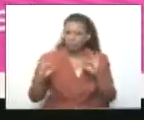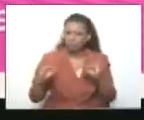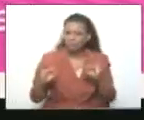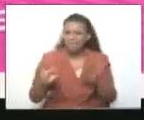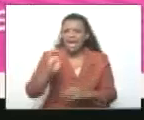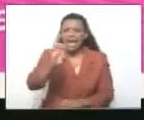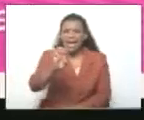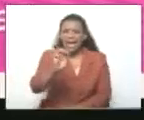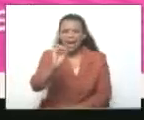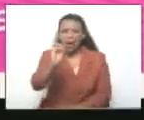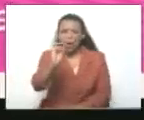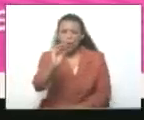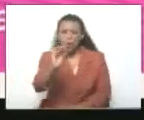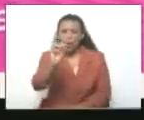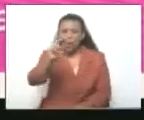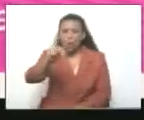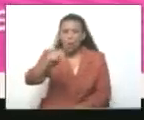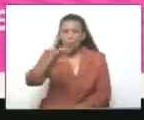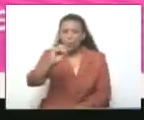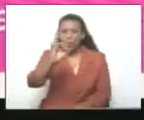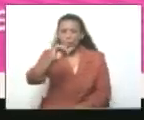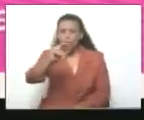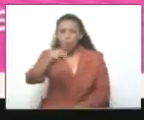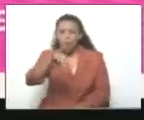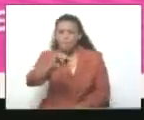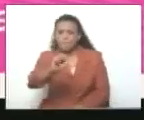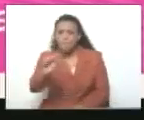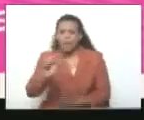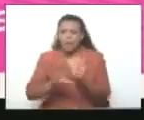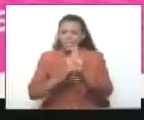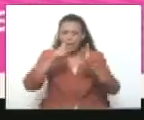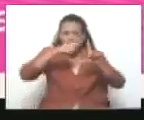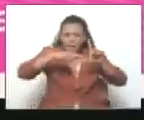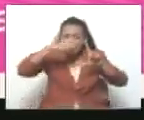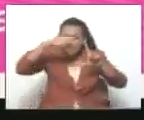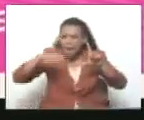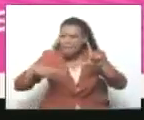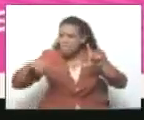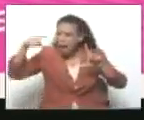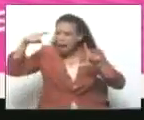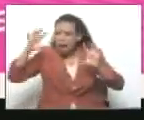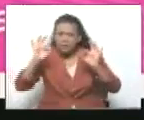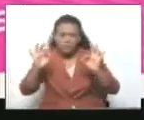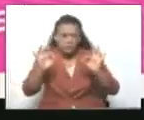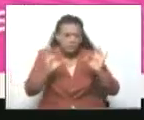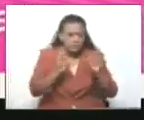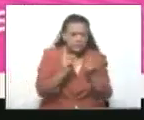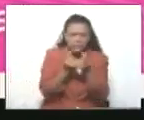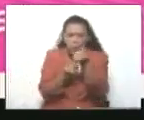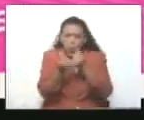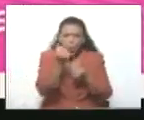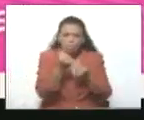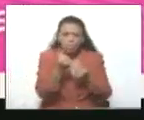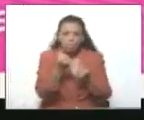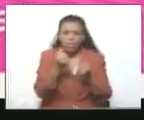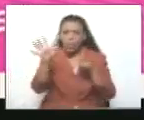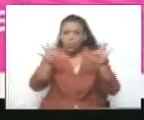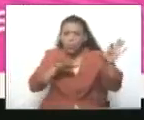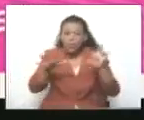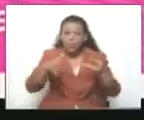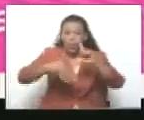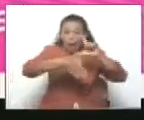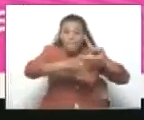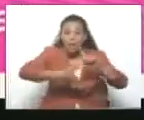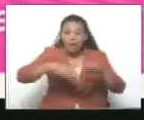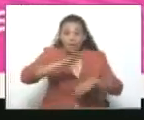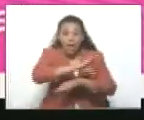materias de desarrollo industrial, crecimiento, de relacionamiento comercial con América Latina,